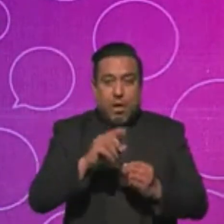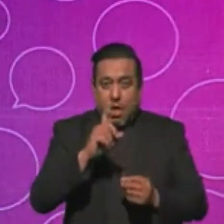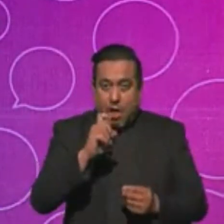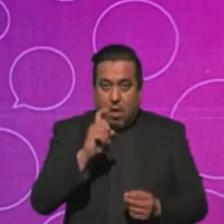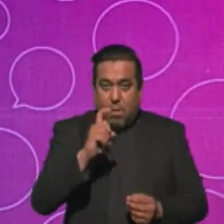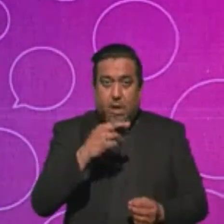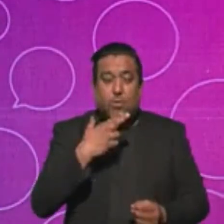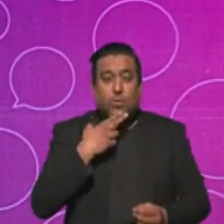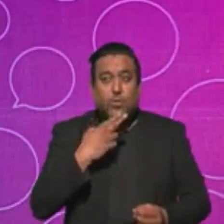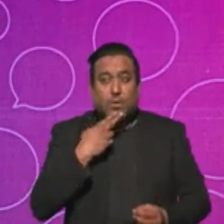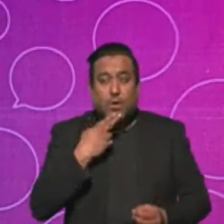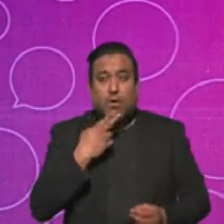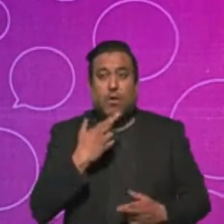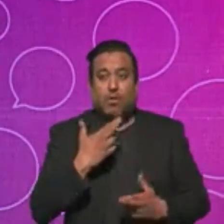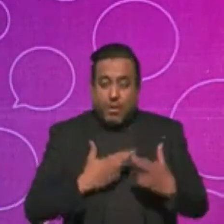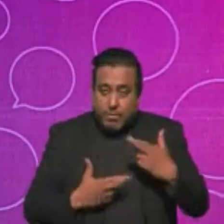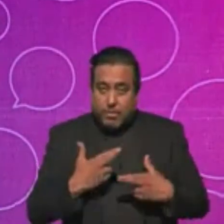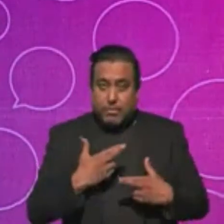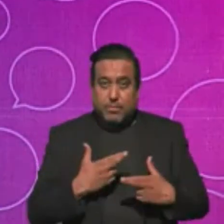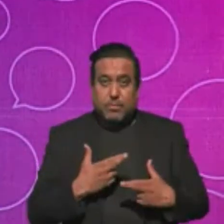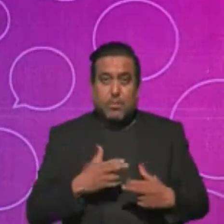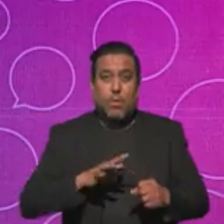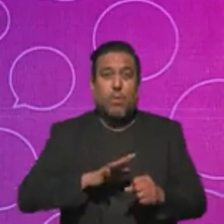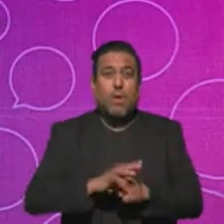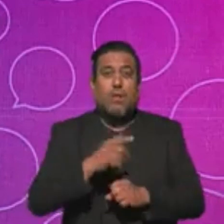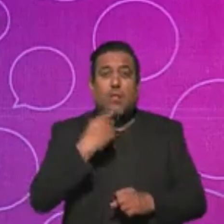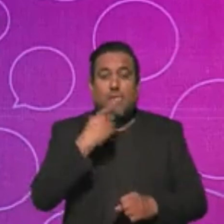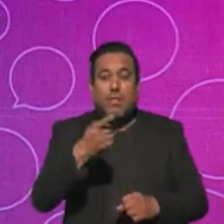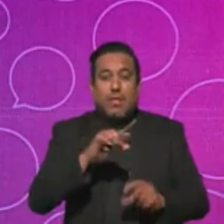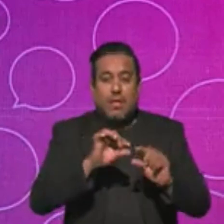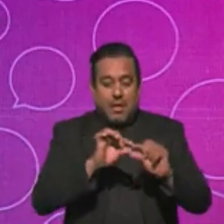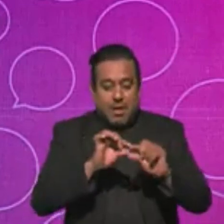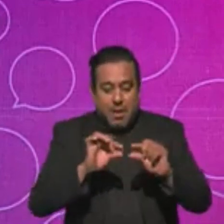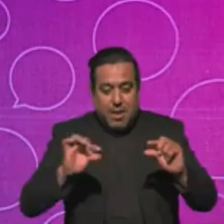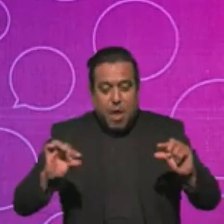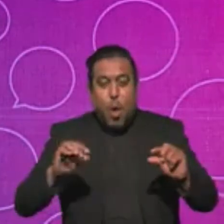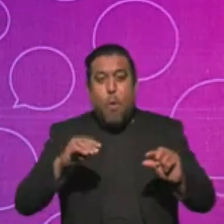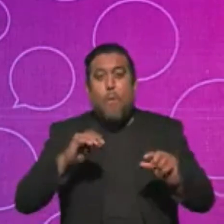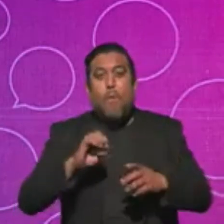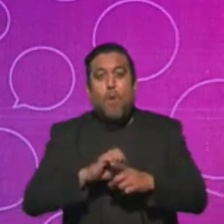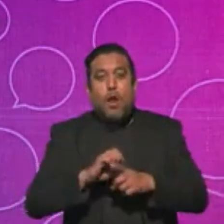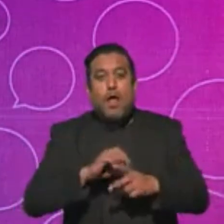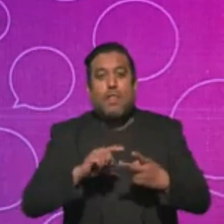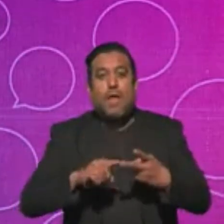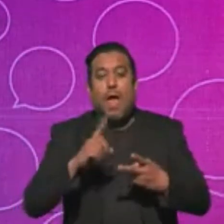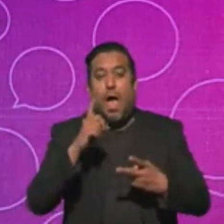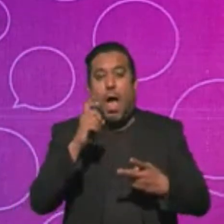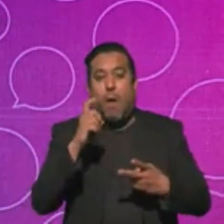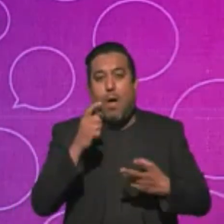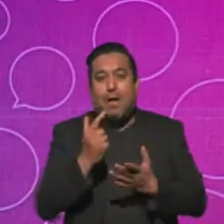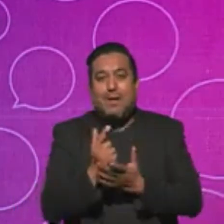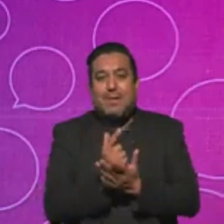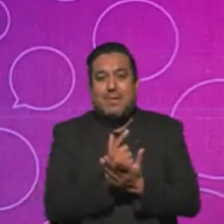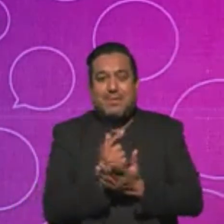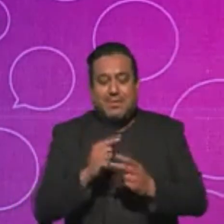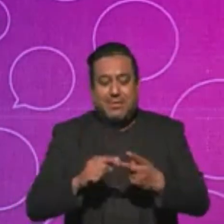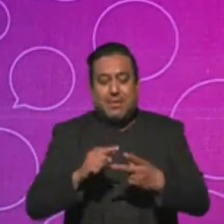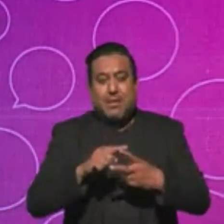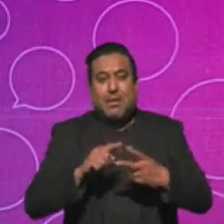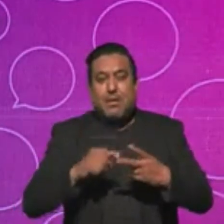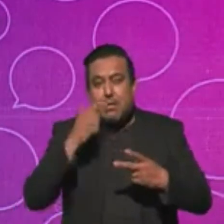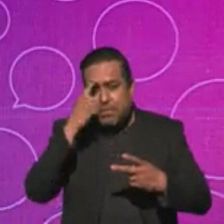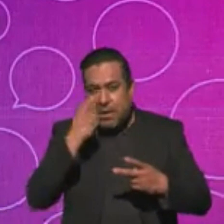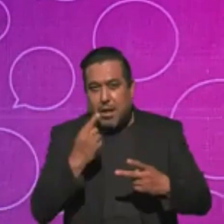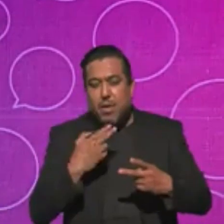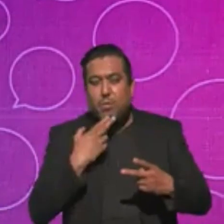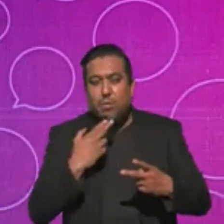reuso a través de una línea morada y de aguas grises que permitan la